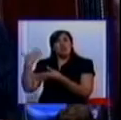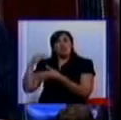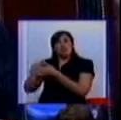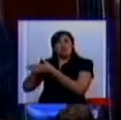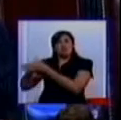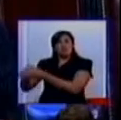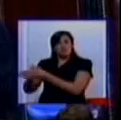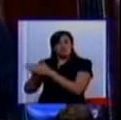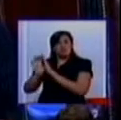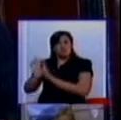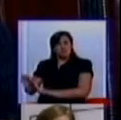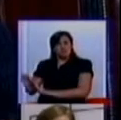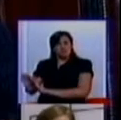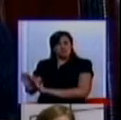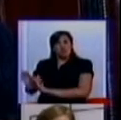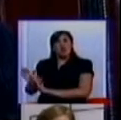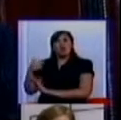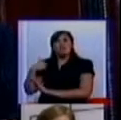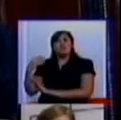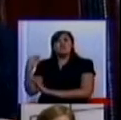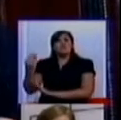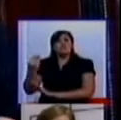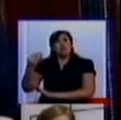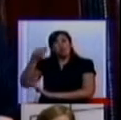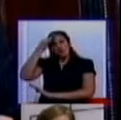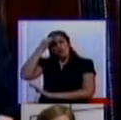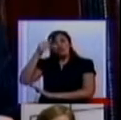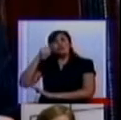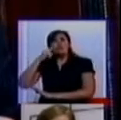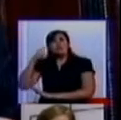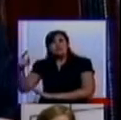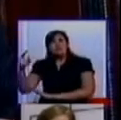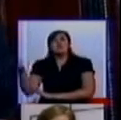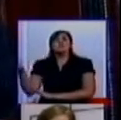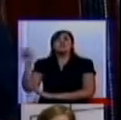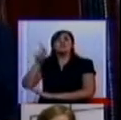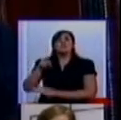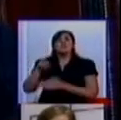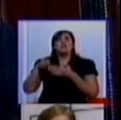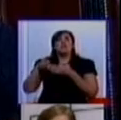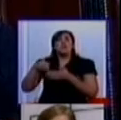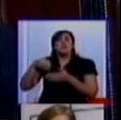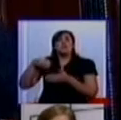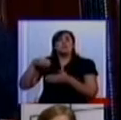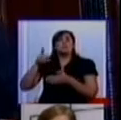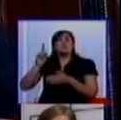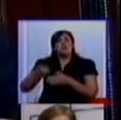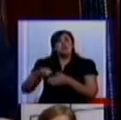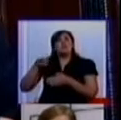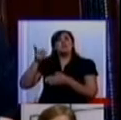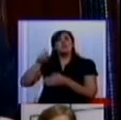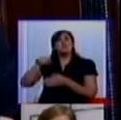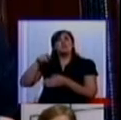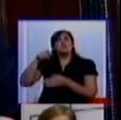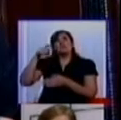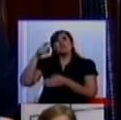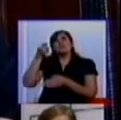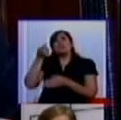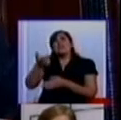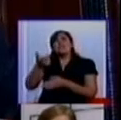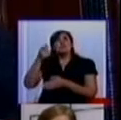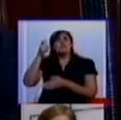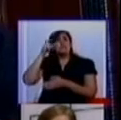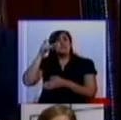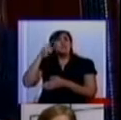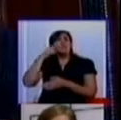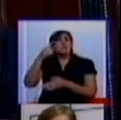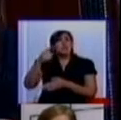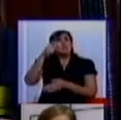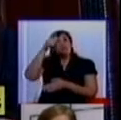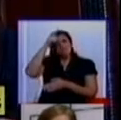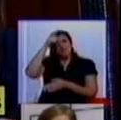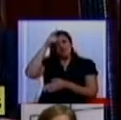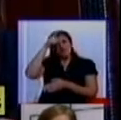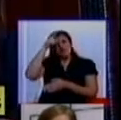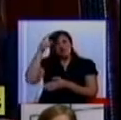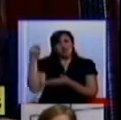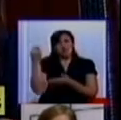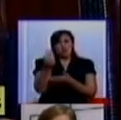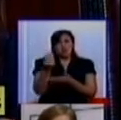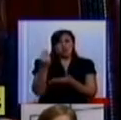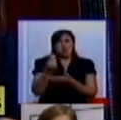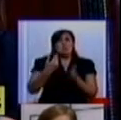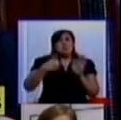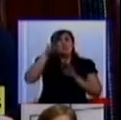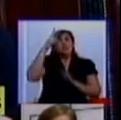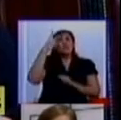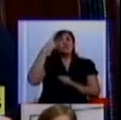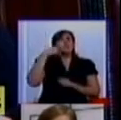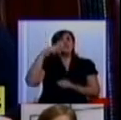en gendarmería por más de 12.000 efectivos, en prefectura por más de 3.300, cerca de los 10.000 en Policía Federal, más de 2.000